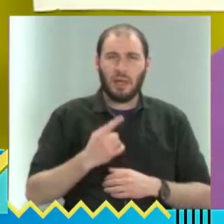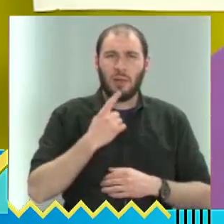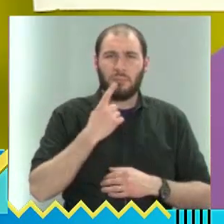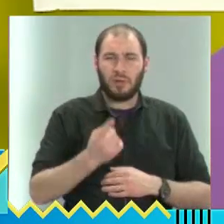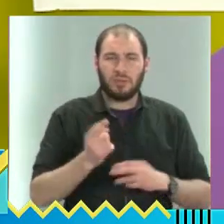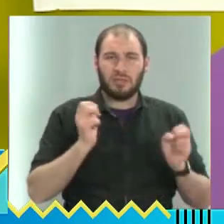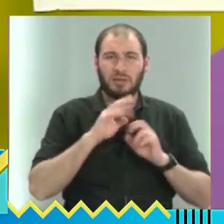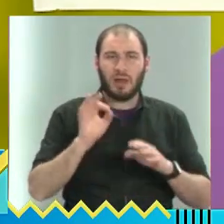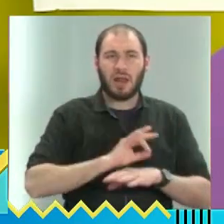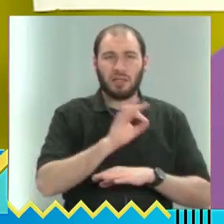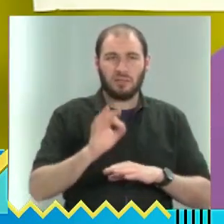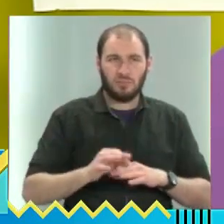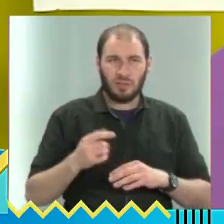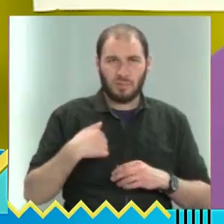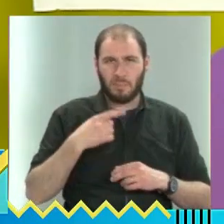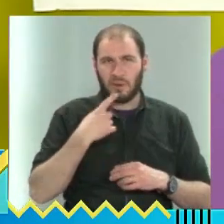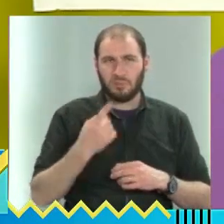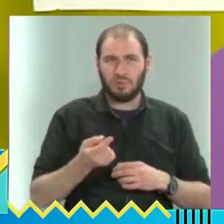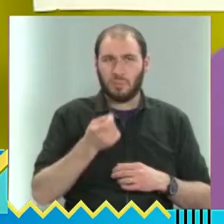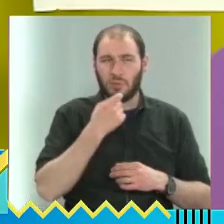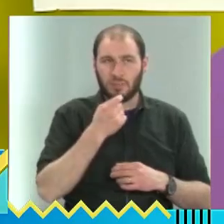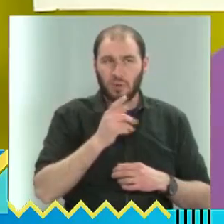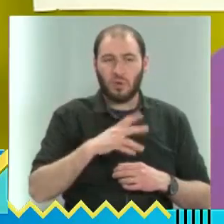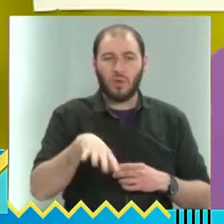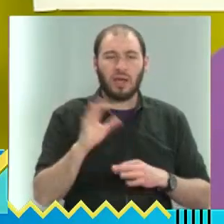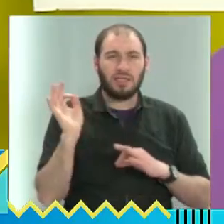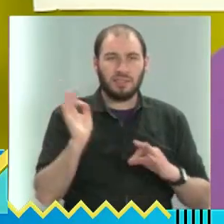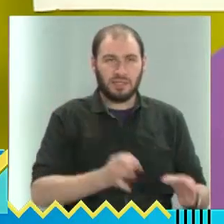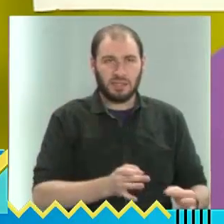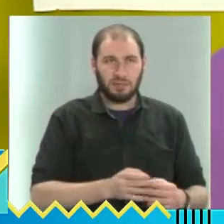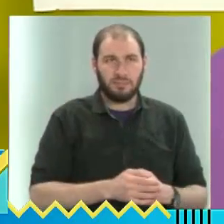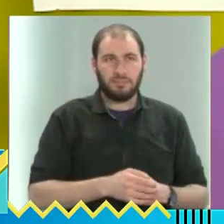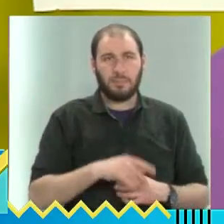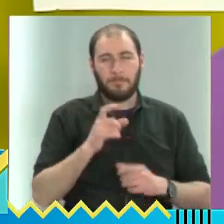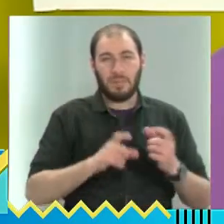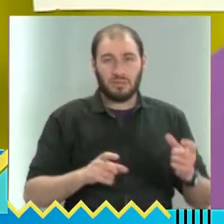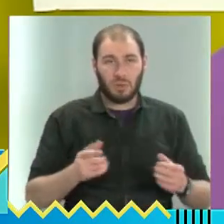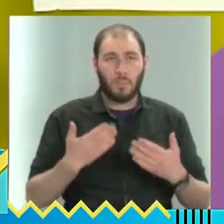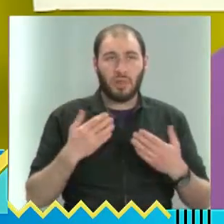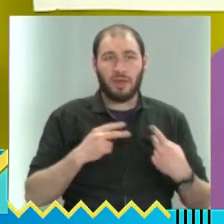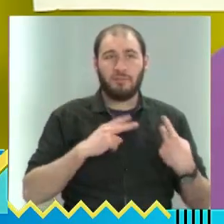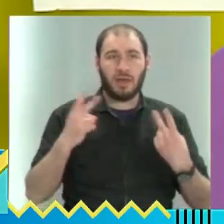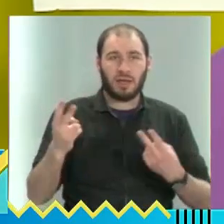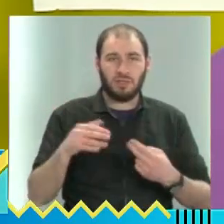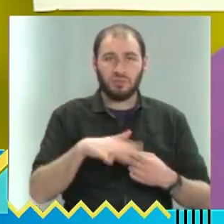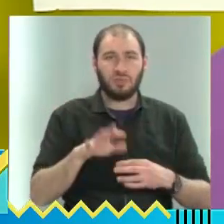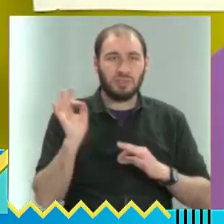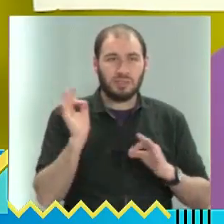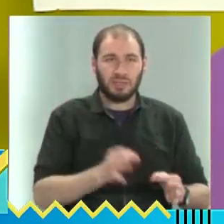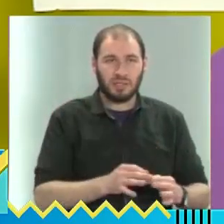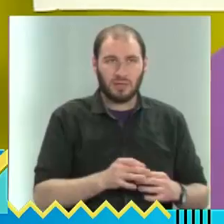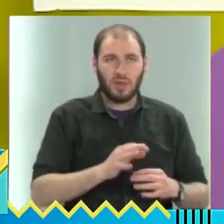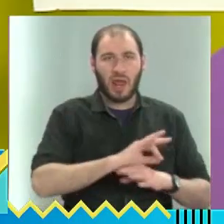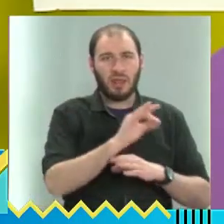con respecto a la arquitectura, lo que yo les quería preguntar es, si uno llega a un lugar, ¿no? Porque los que hemos tenido posibilidad de viajar, uno llega a una ciudad y ve